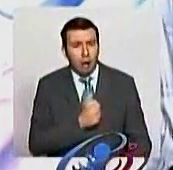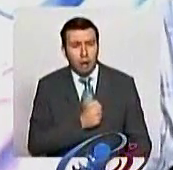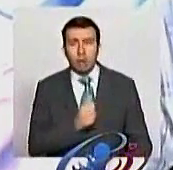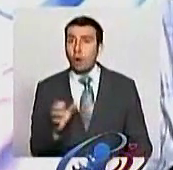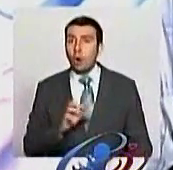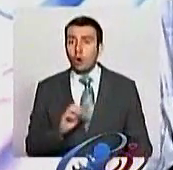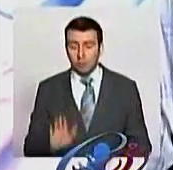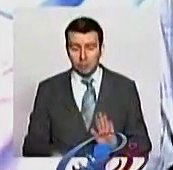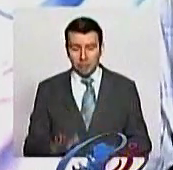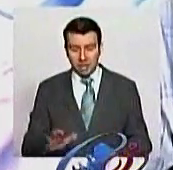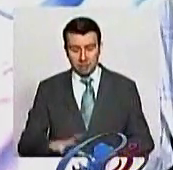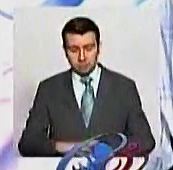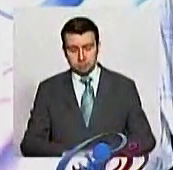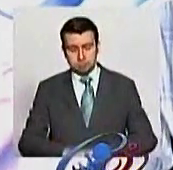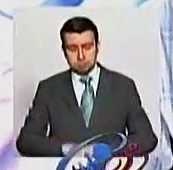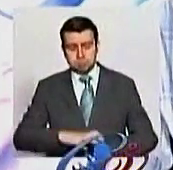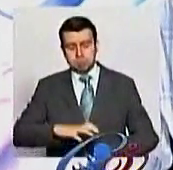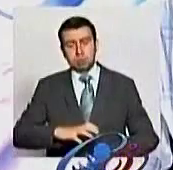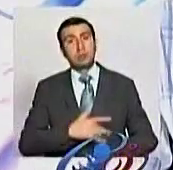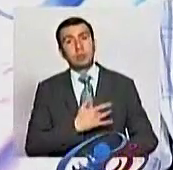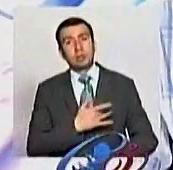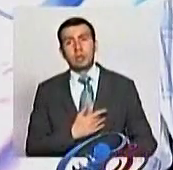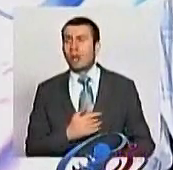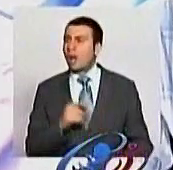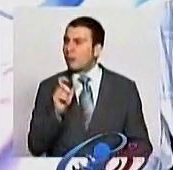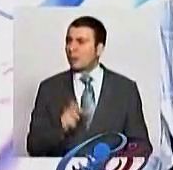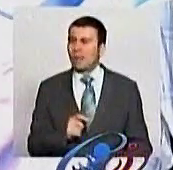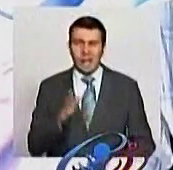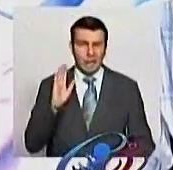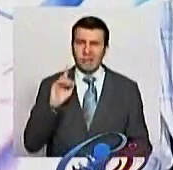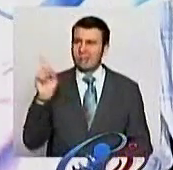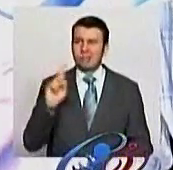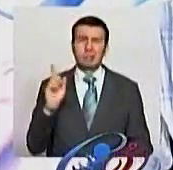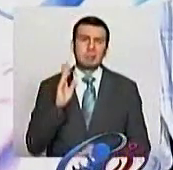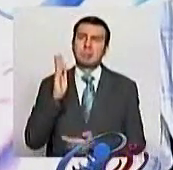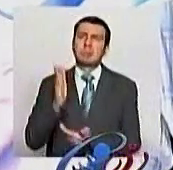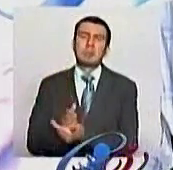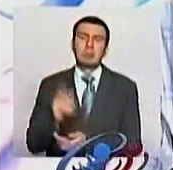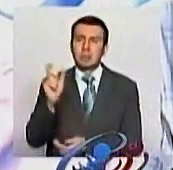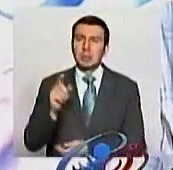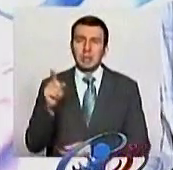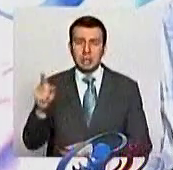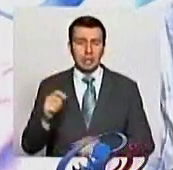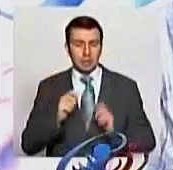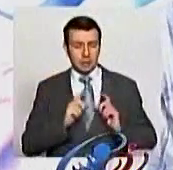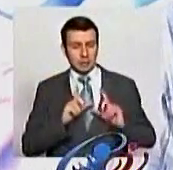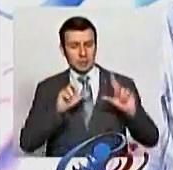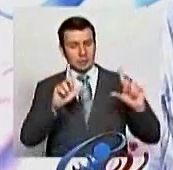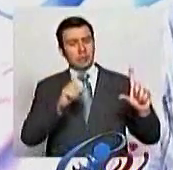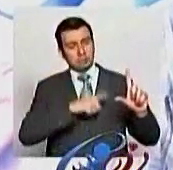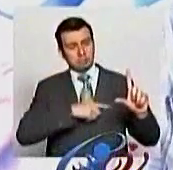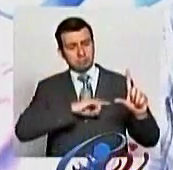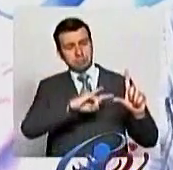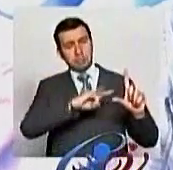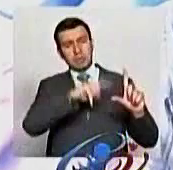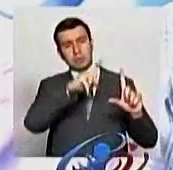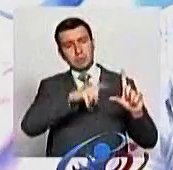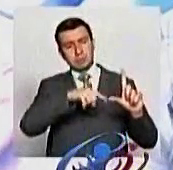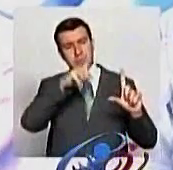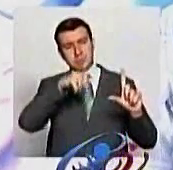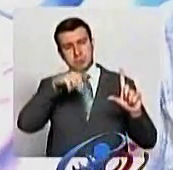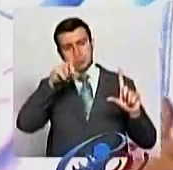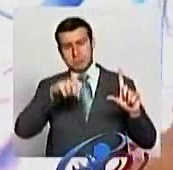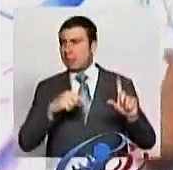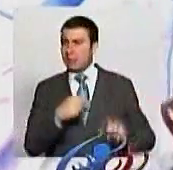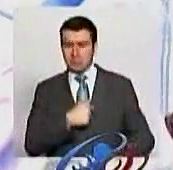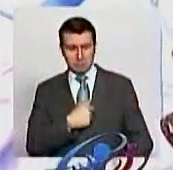síntomas, porque muchas personas dicen, no, yo no consulto a donde una persona que me haga un electrocardiograma porque no me duele el pecho, que es lo que la gente